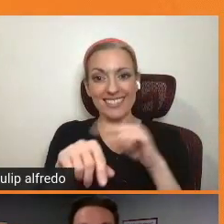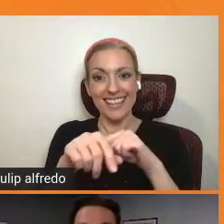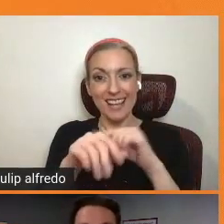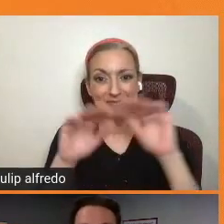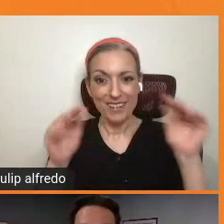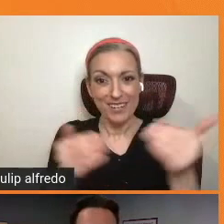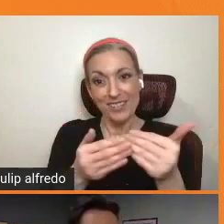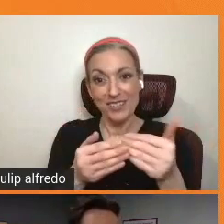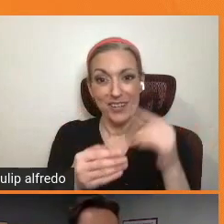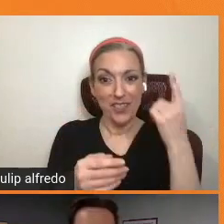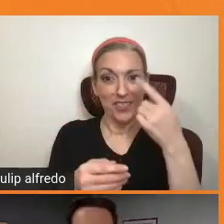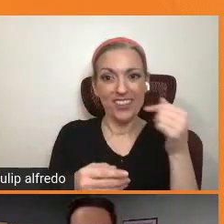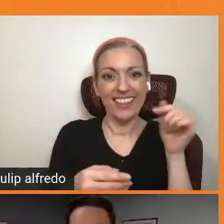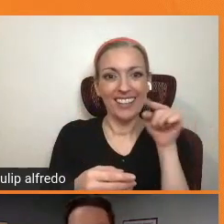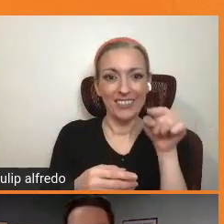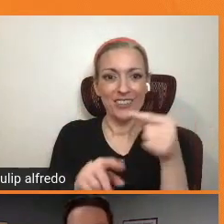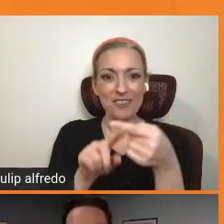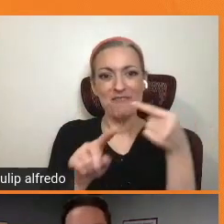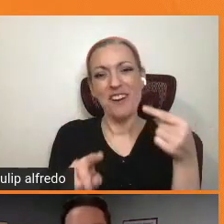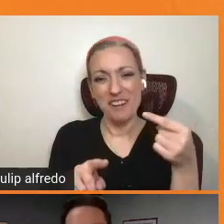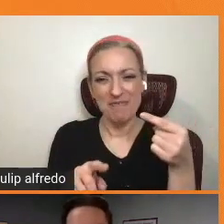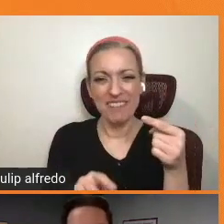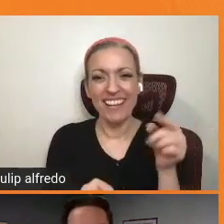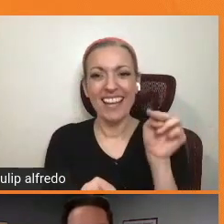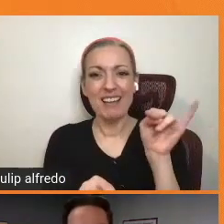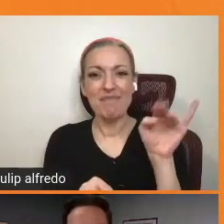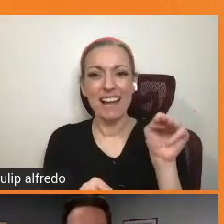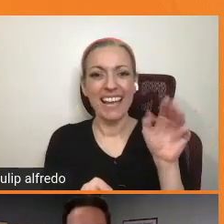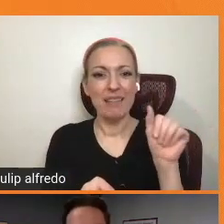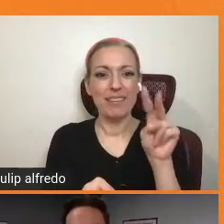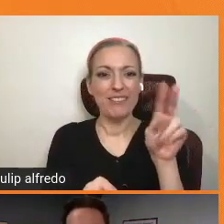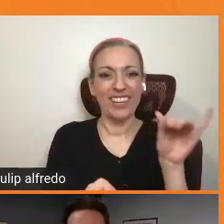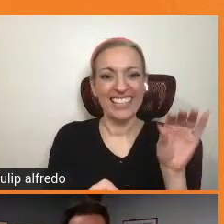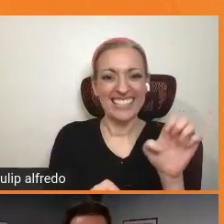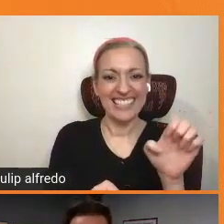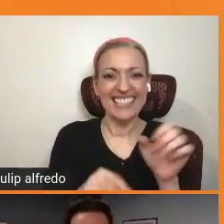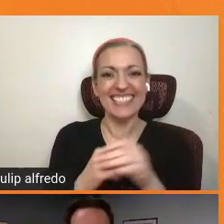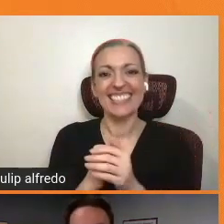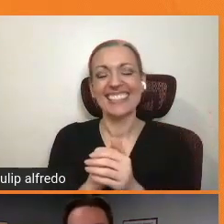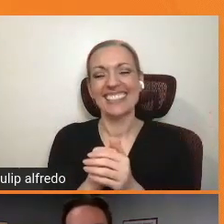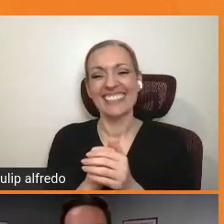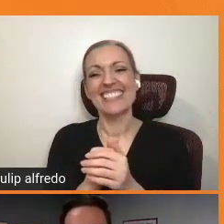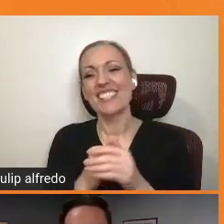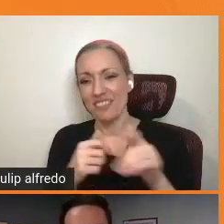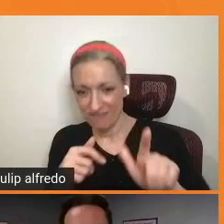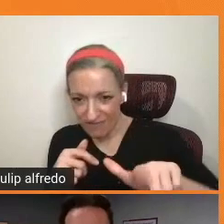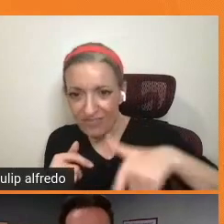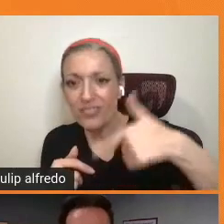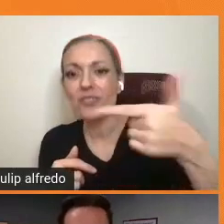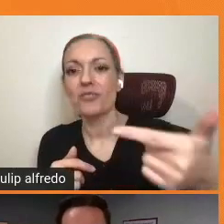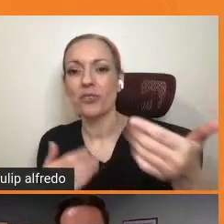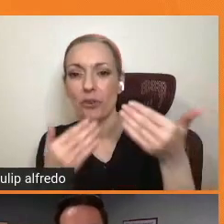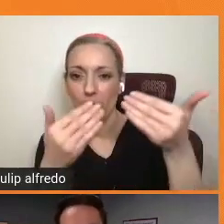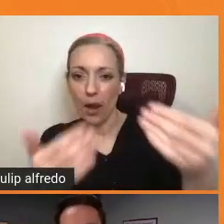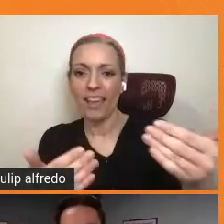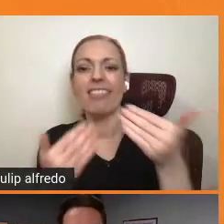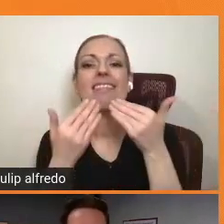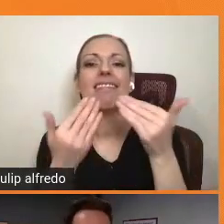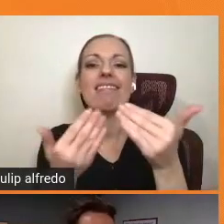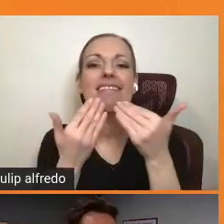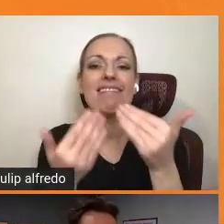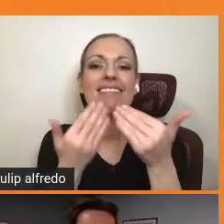conferencia. Es un honor enorme recibir este premio, gracias. Y siento yo que